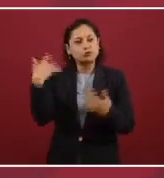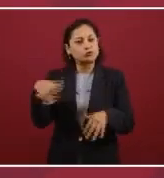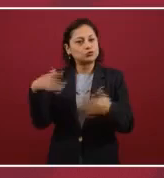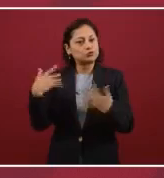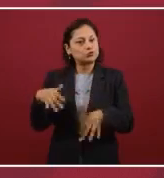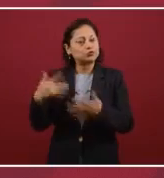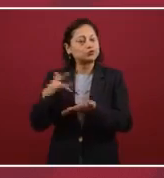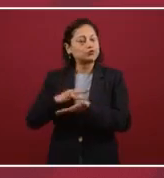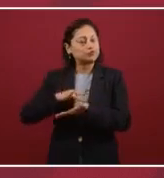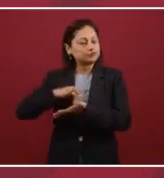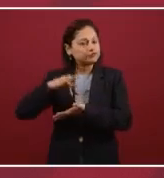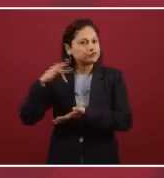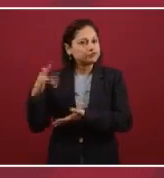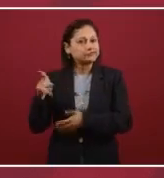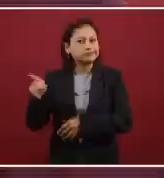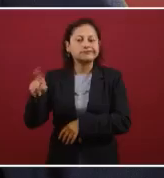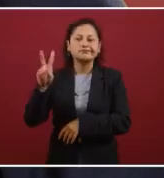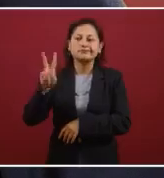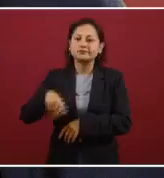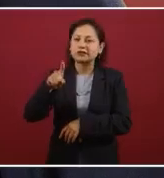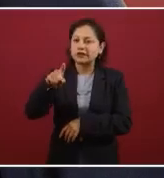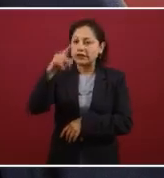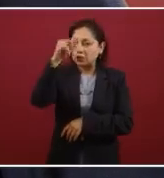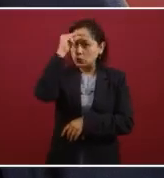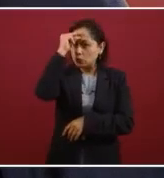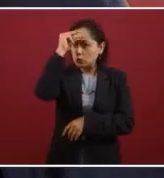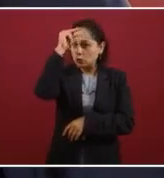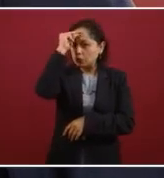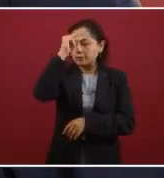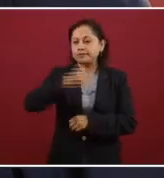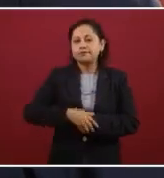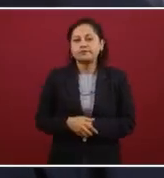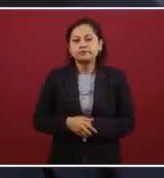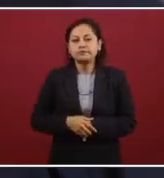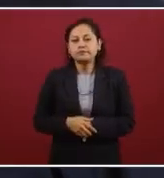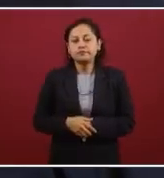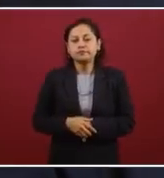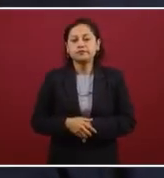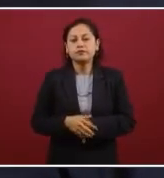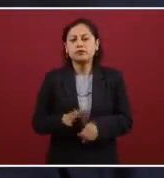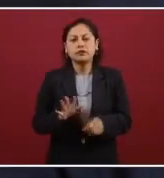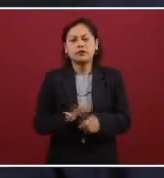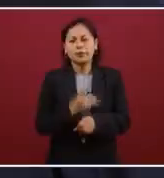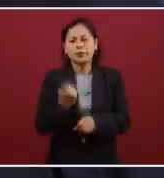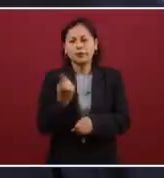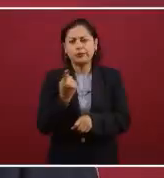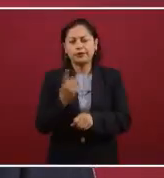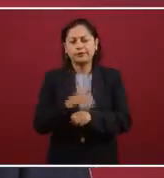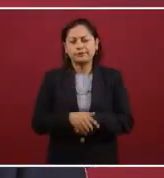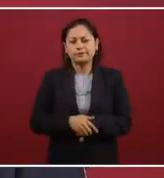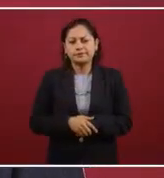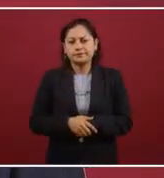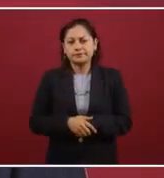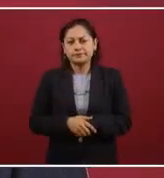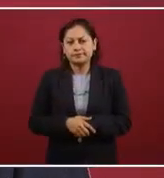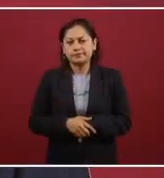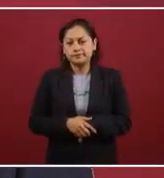buen consejo, porque lo que sucedía es que el